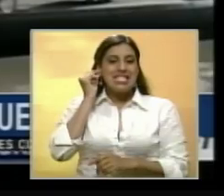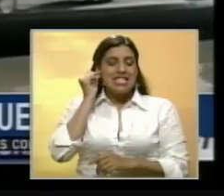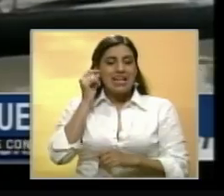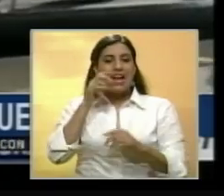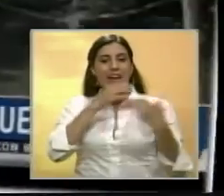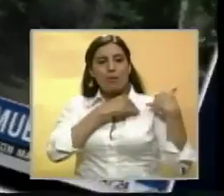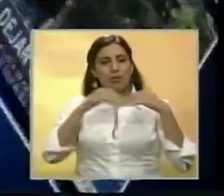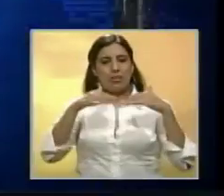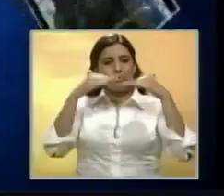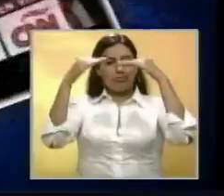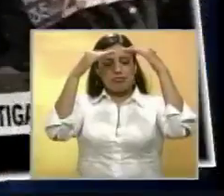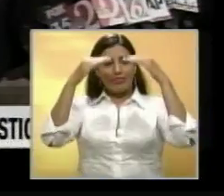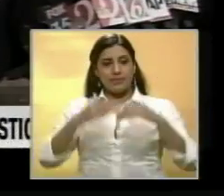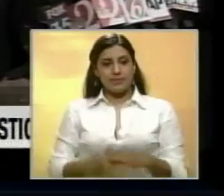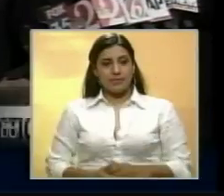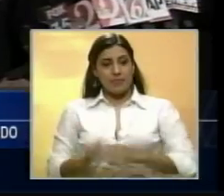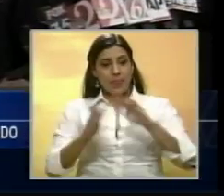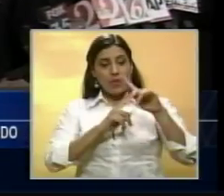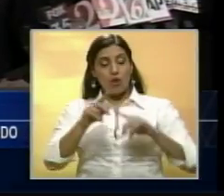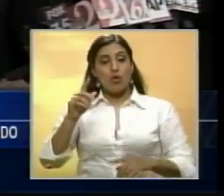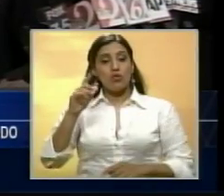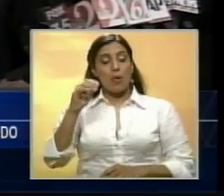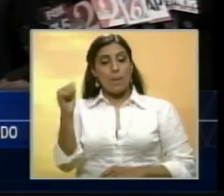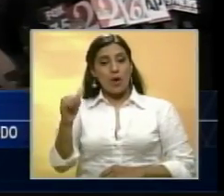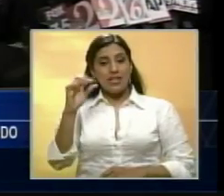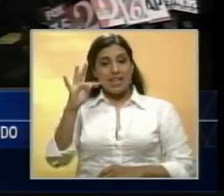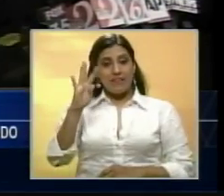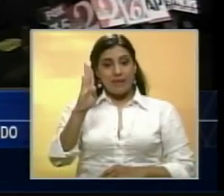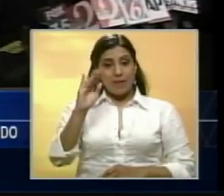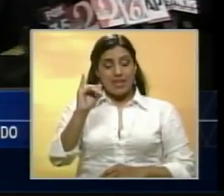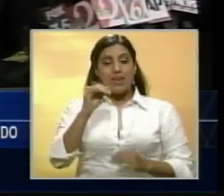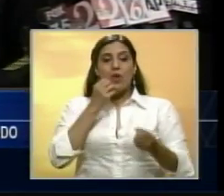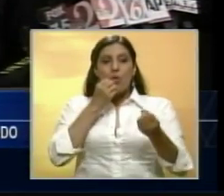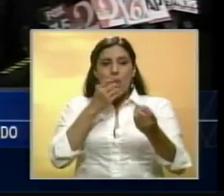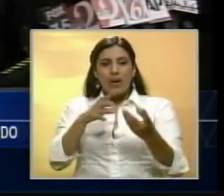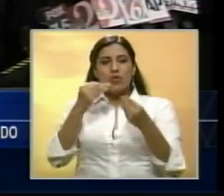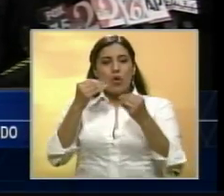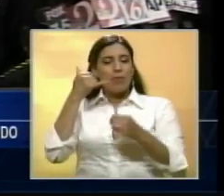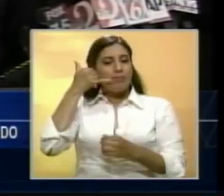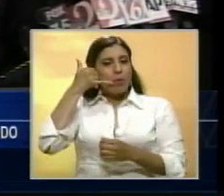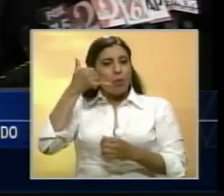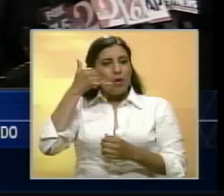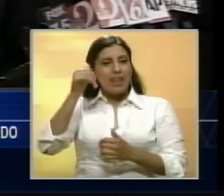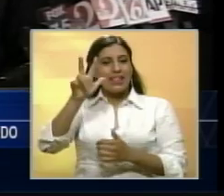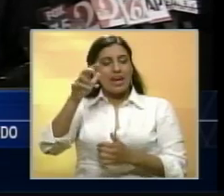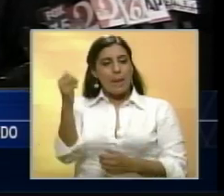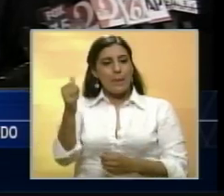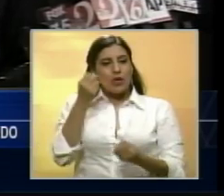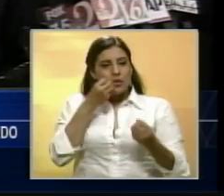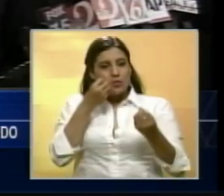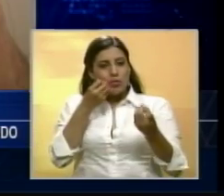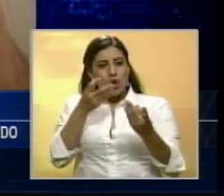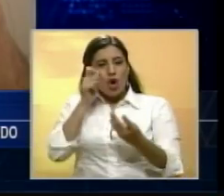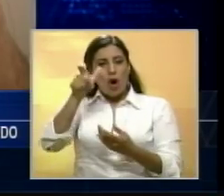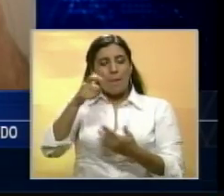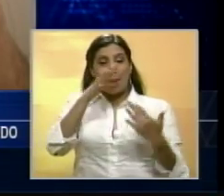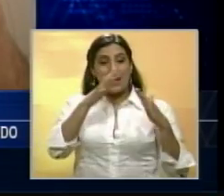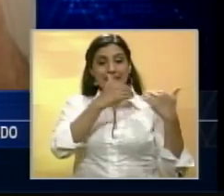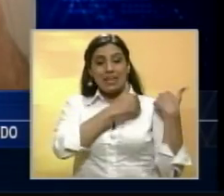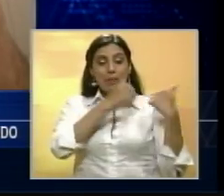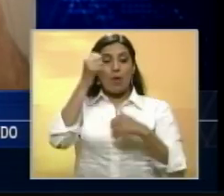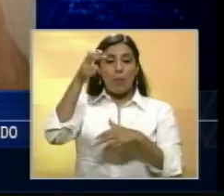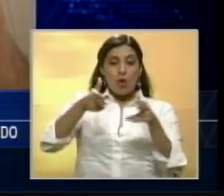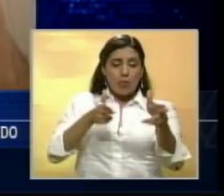temporal. El FBI dio detalles sobre 3 de las conversaciones que mantuvo la policía de Omar Martin, el presunto